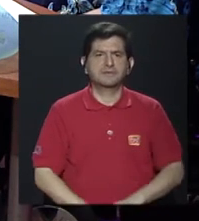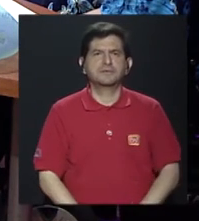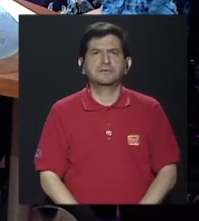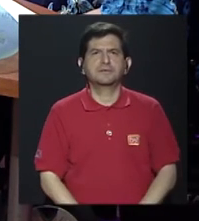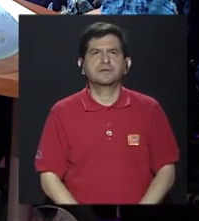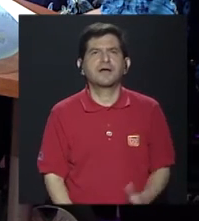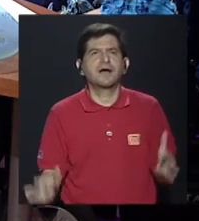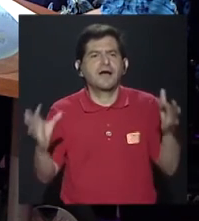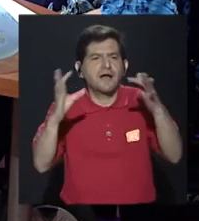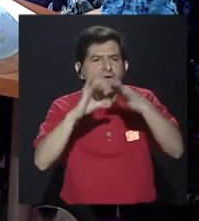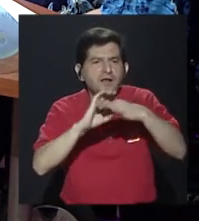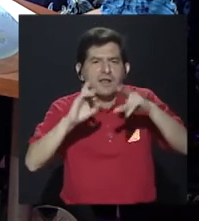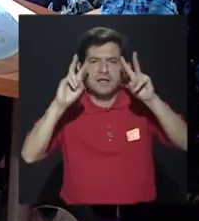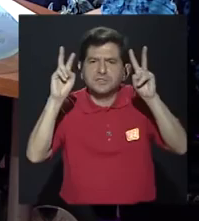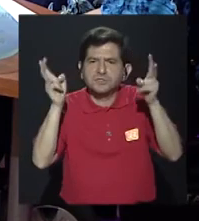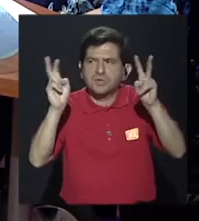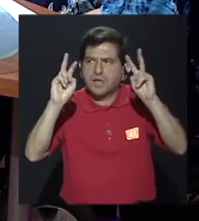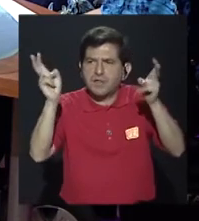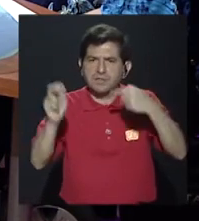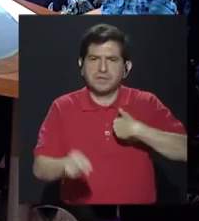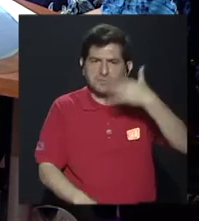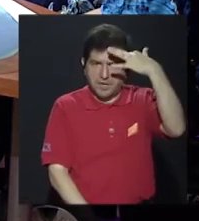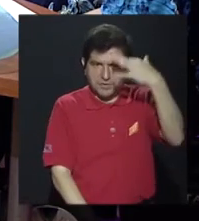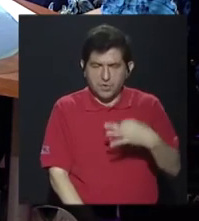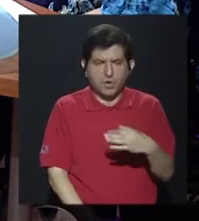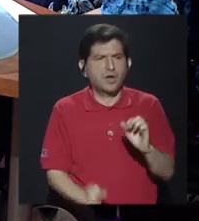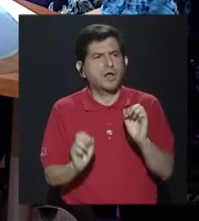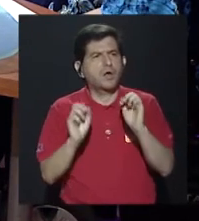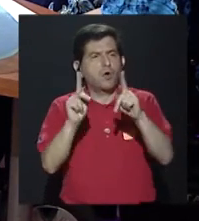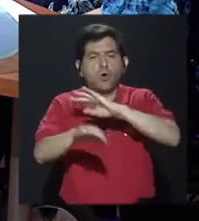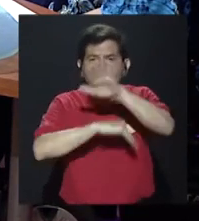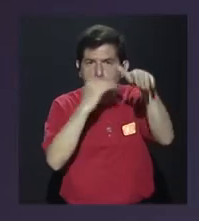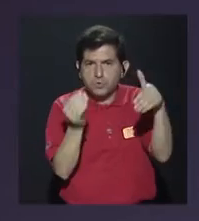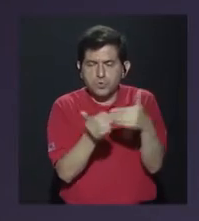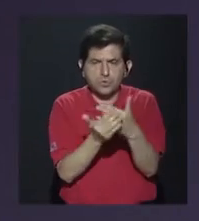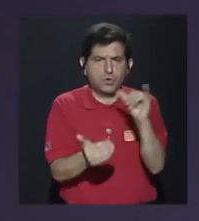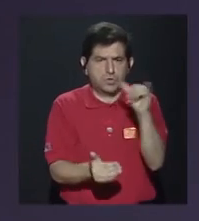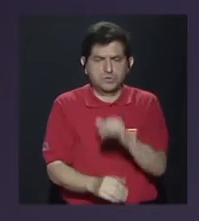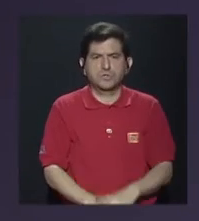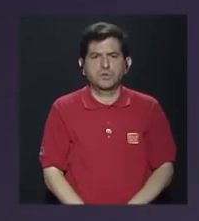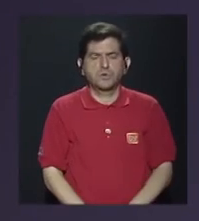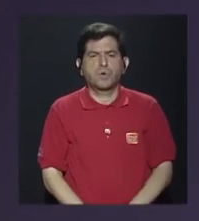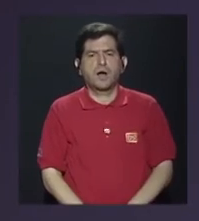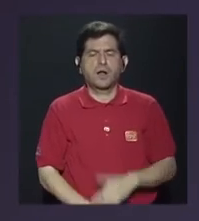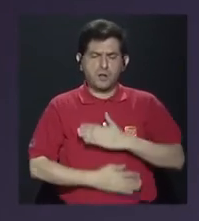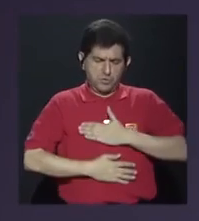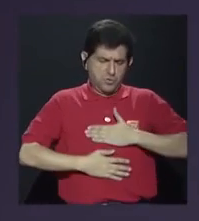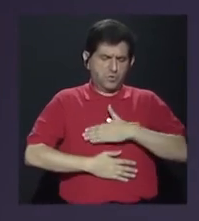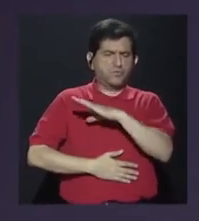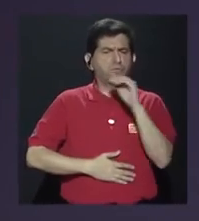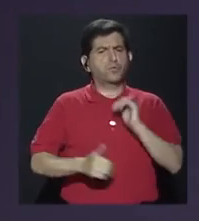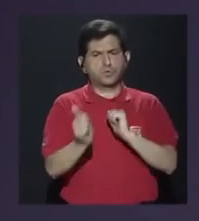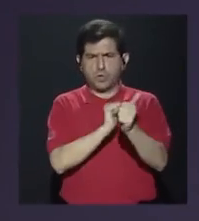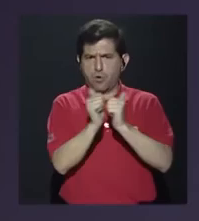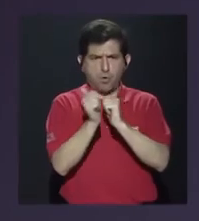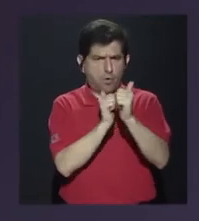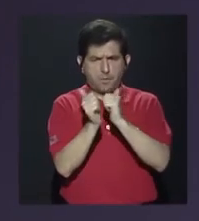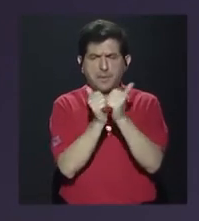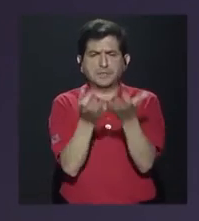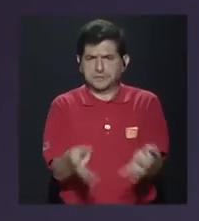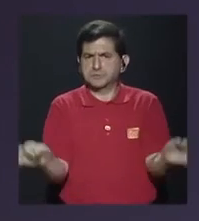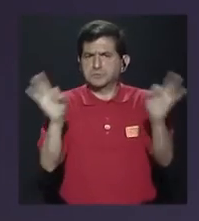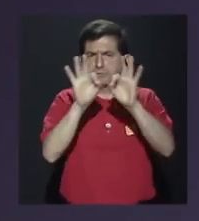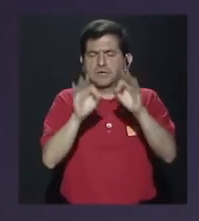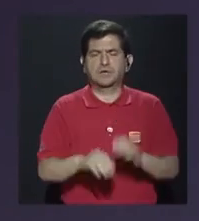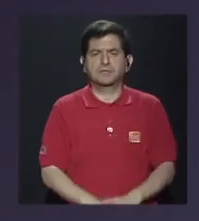en lo relacionado al tema, creo que la oportunidad está para todos, tanto a nivel recreativo como competitivo de élite. Y